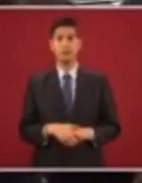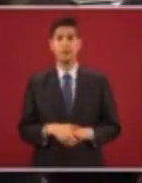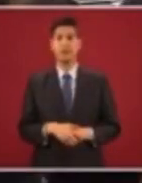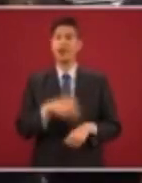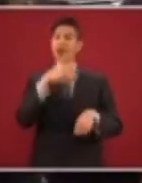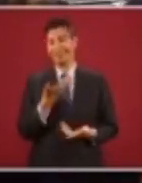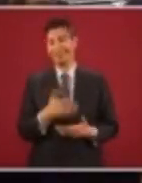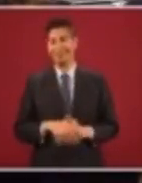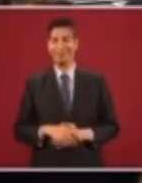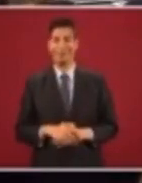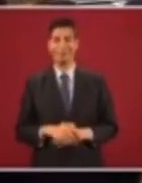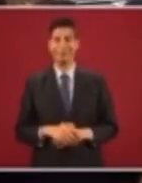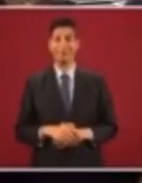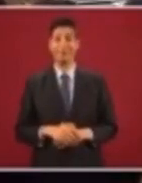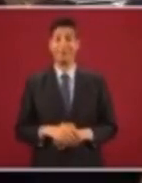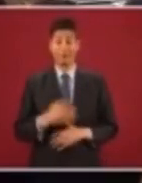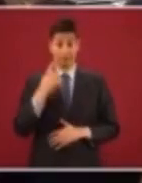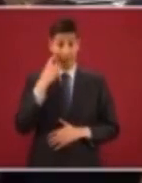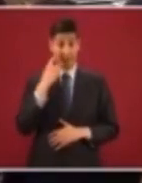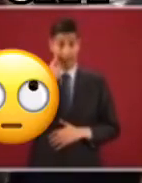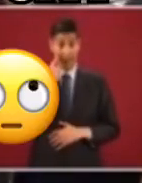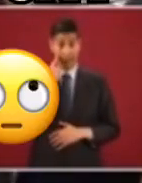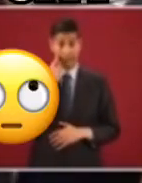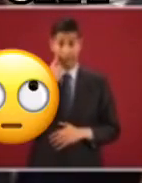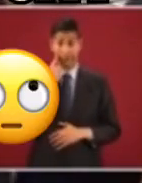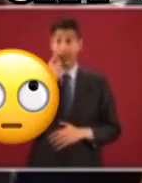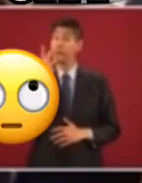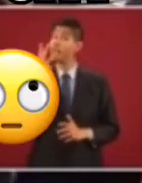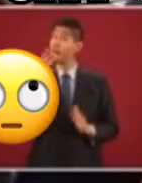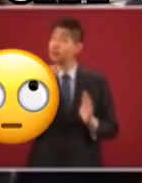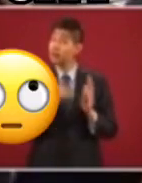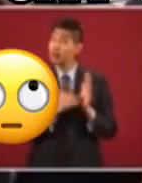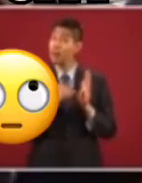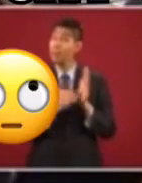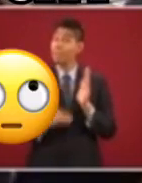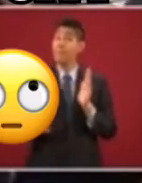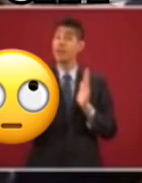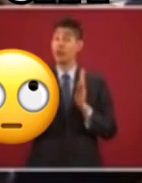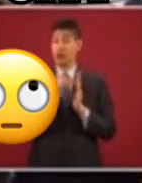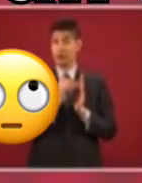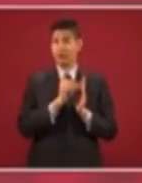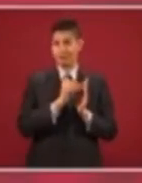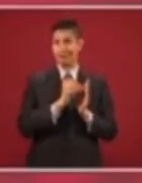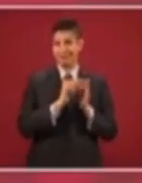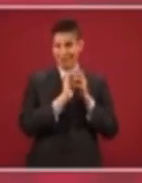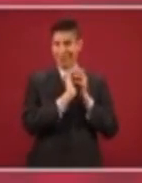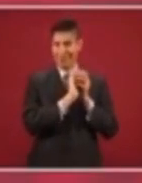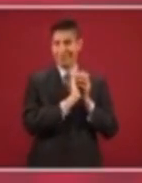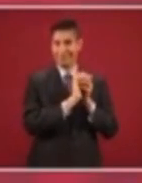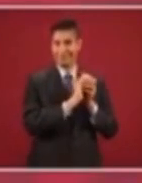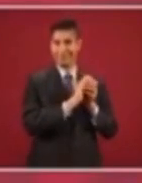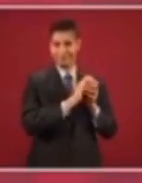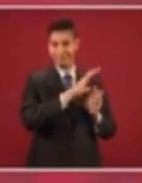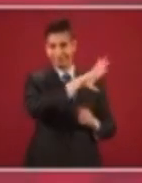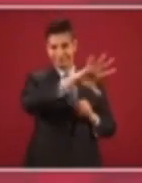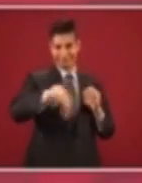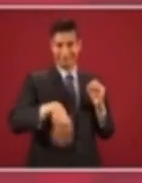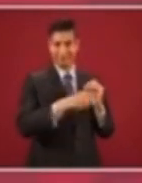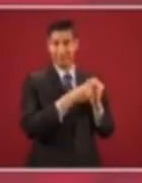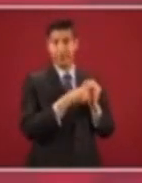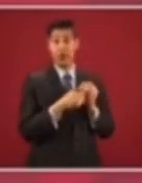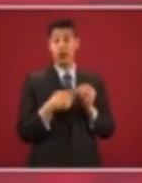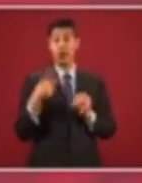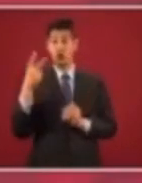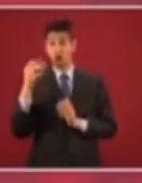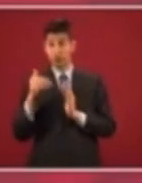Los números. A ver, hay 3 mil millones de pesos de ingresos de la rifa, 2 mil millones de pesos que vienen del